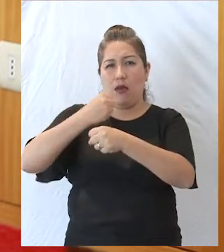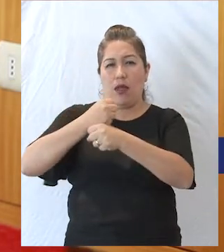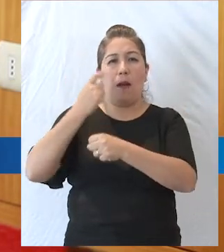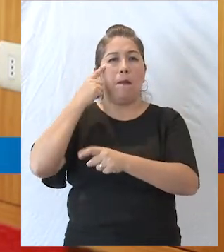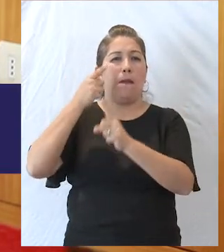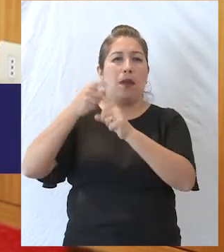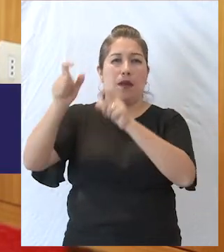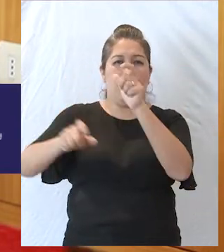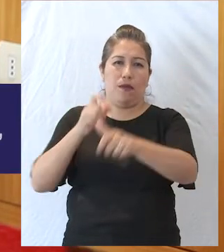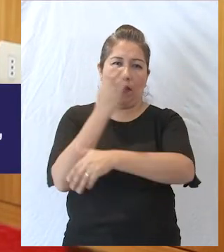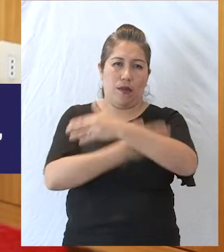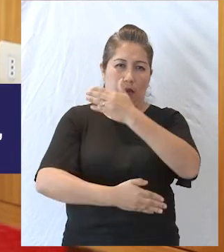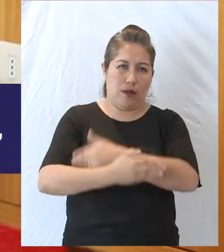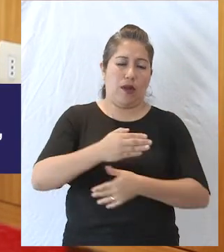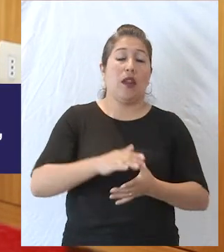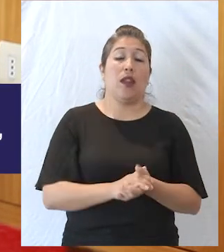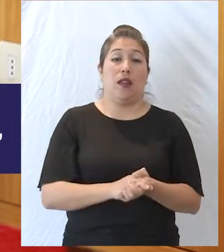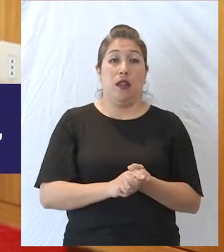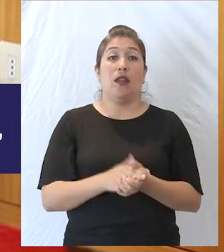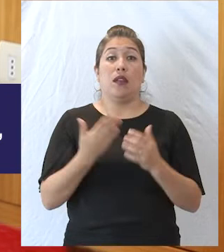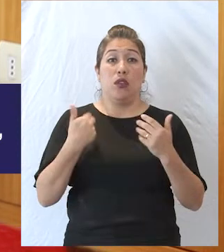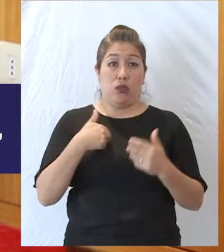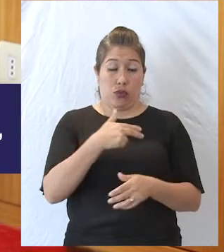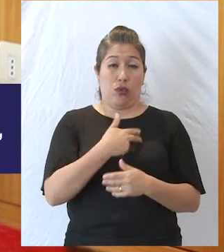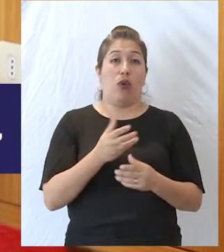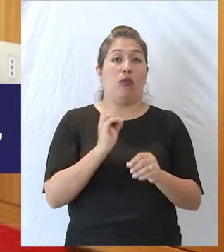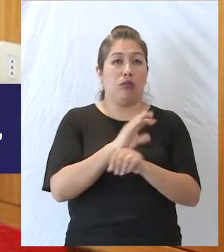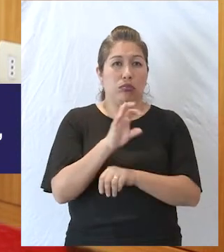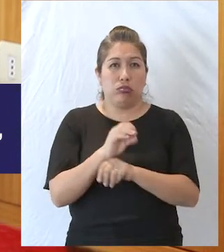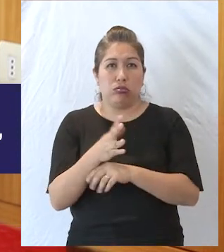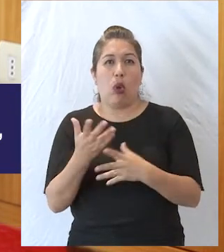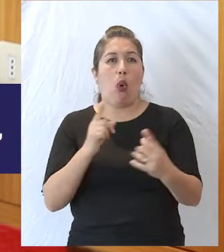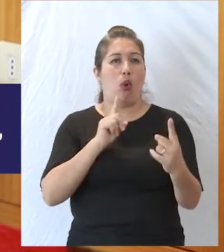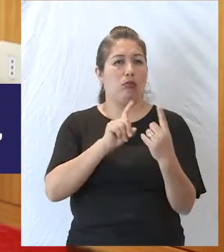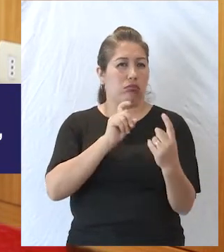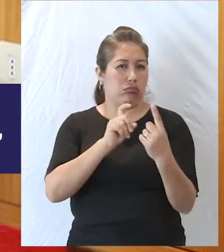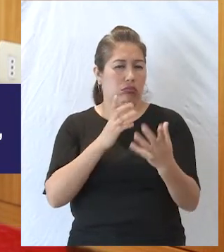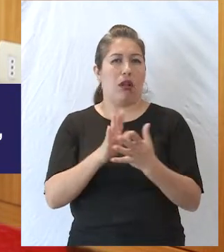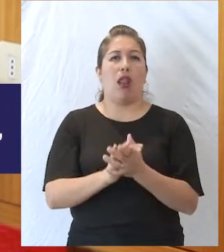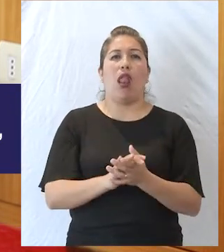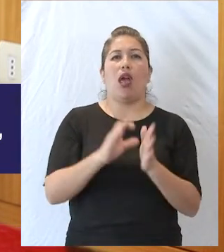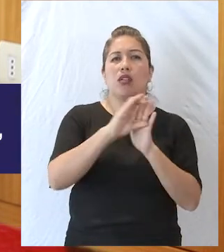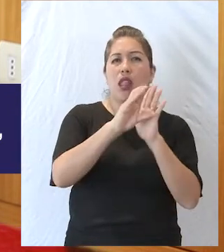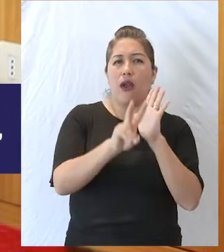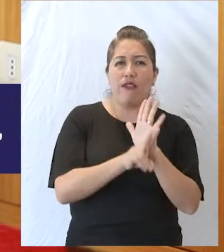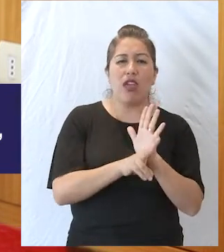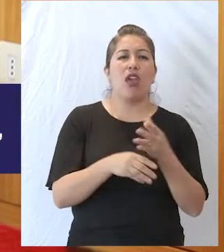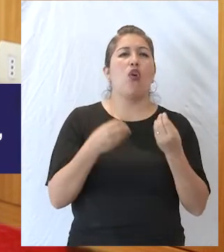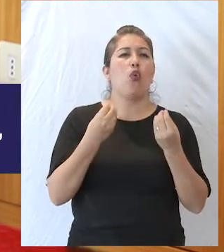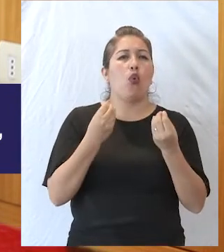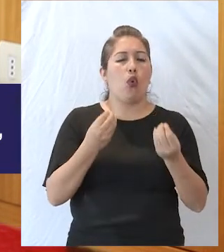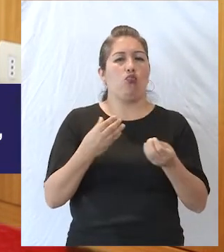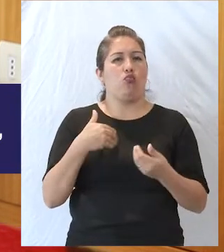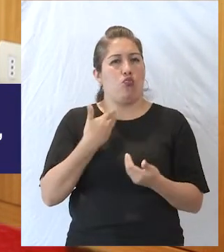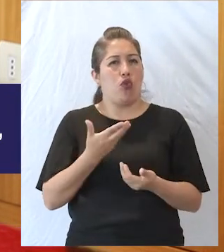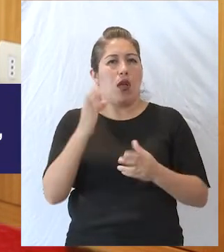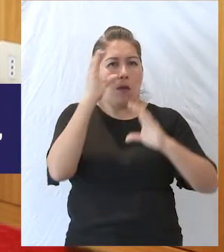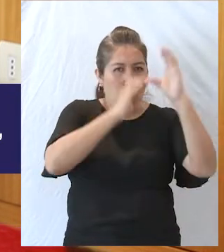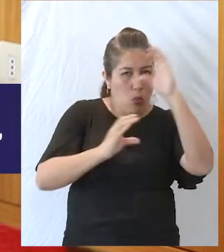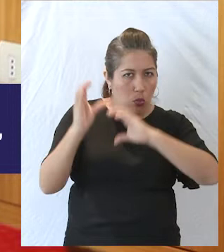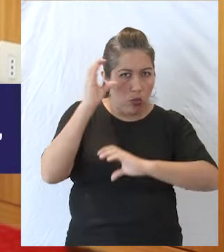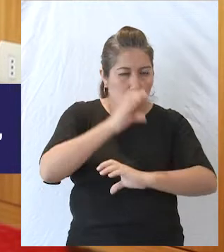discapacidad. Hemos hecho la forma como una entrevista y la presentación de currículos, y la tercera ha sido cómo